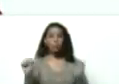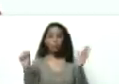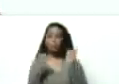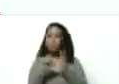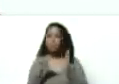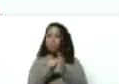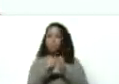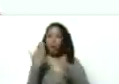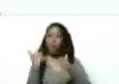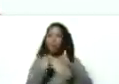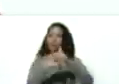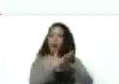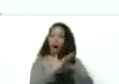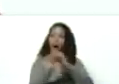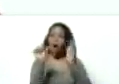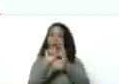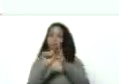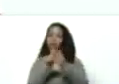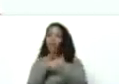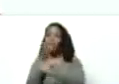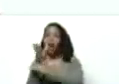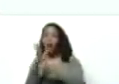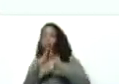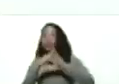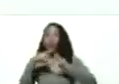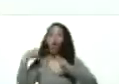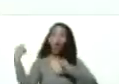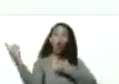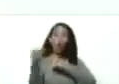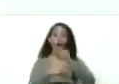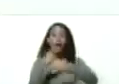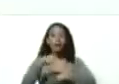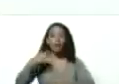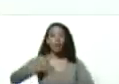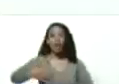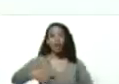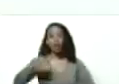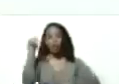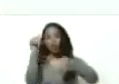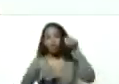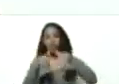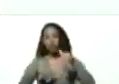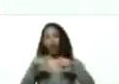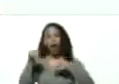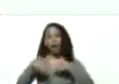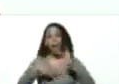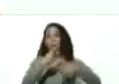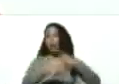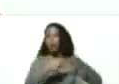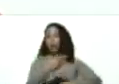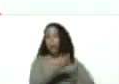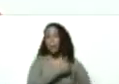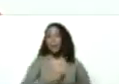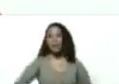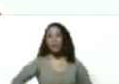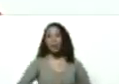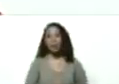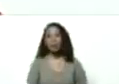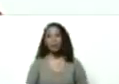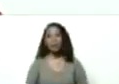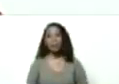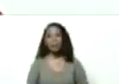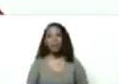van o a donde van a ir todos a ejercer su derecho al voto este proceso presidente usted